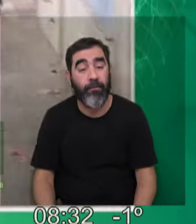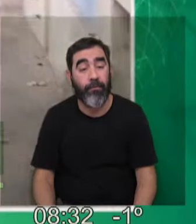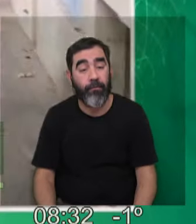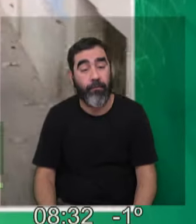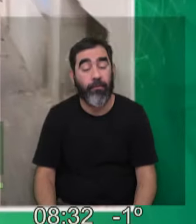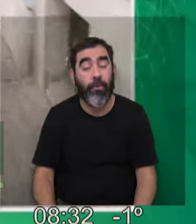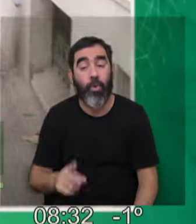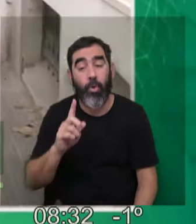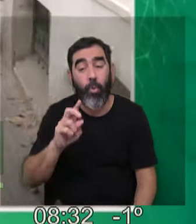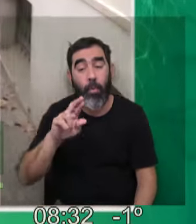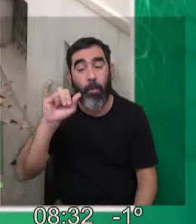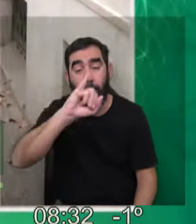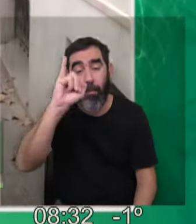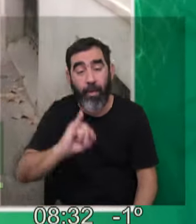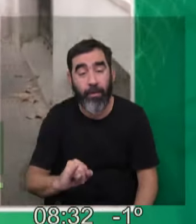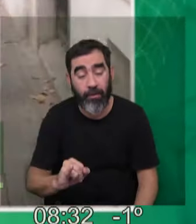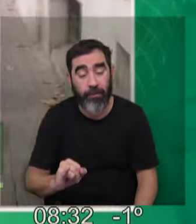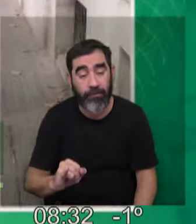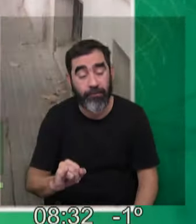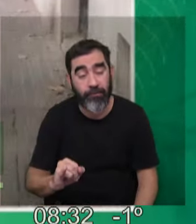Hugo Méndez arrancó,